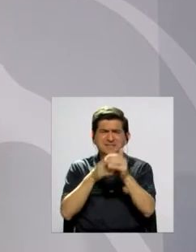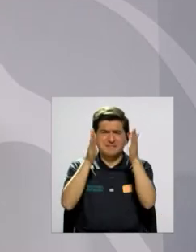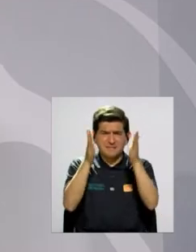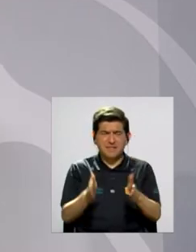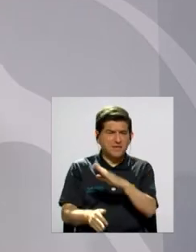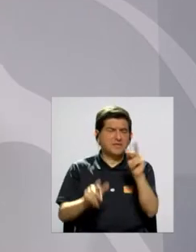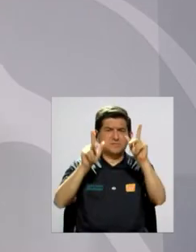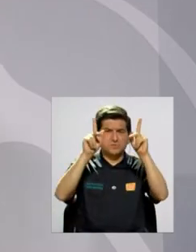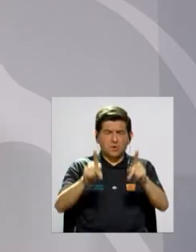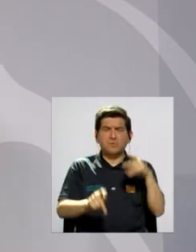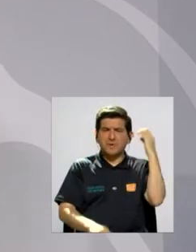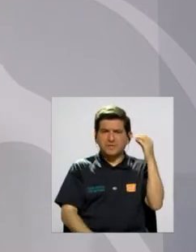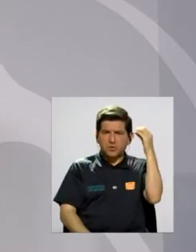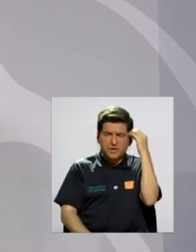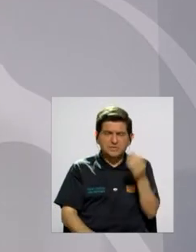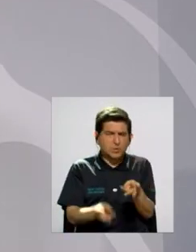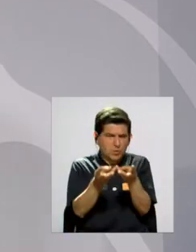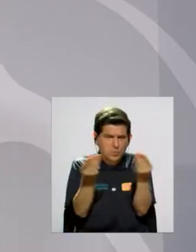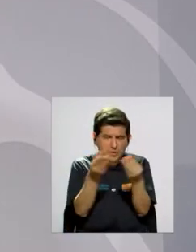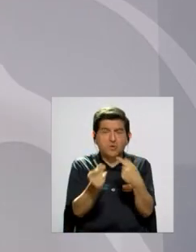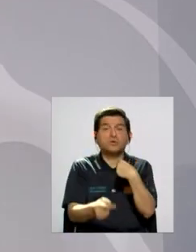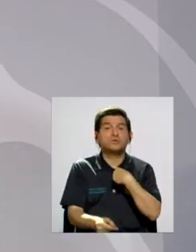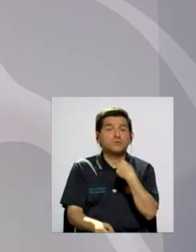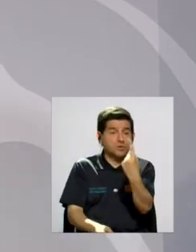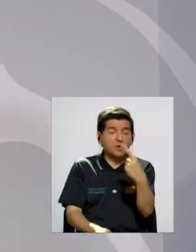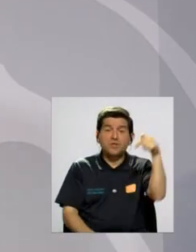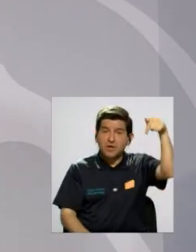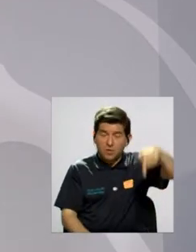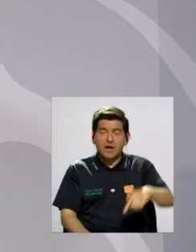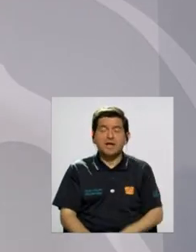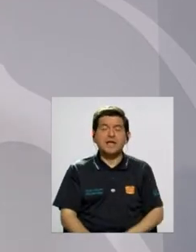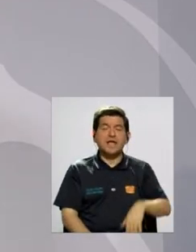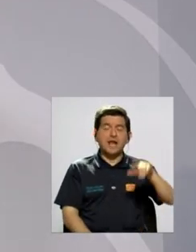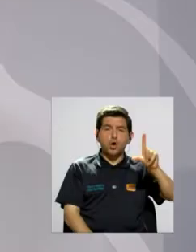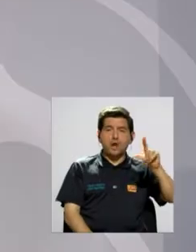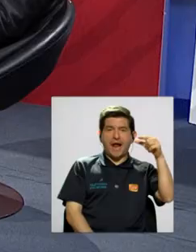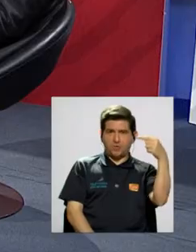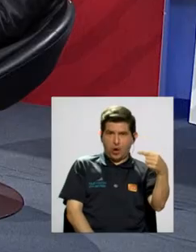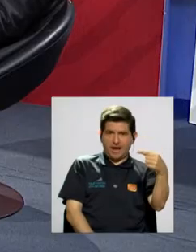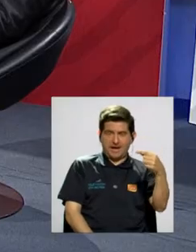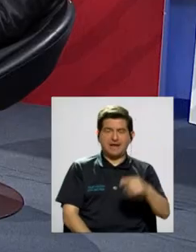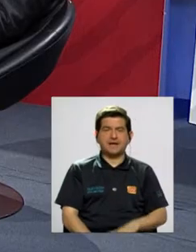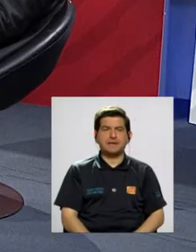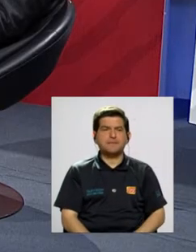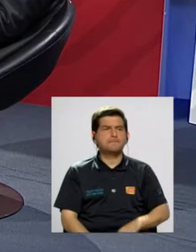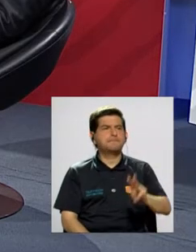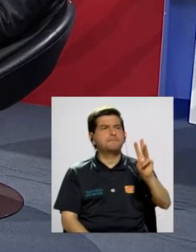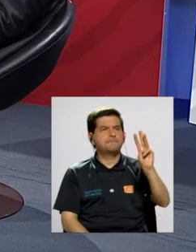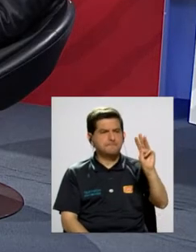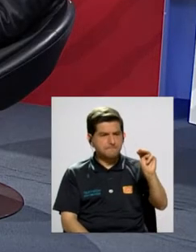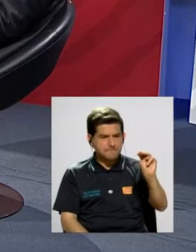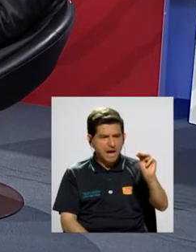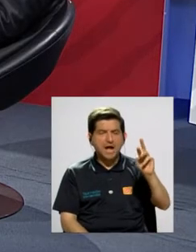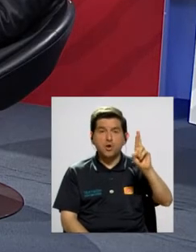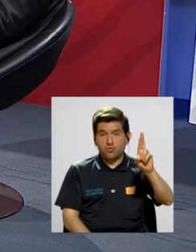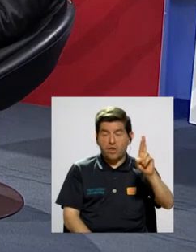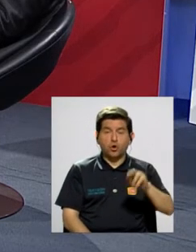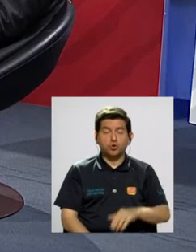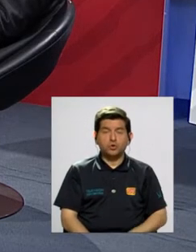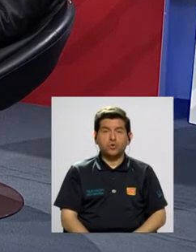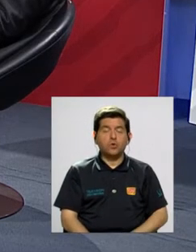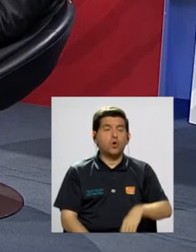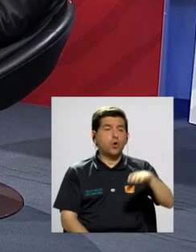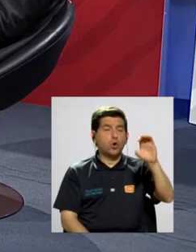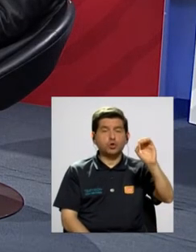que generaron opinión. Les digo porque tuvimos aquí a Leonardo Garnier y a don Mario Redondo y a don